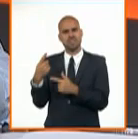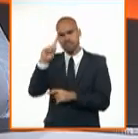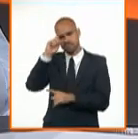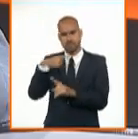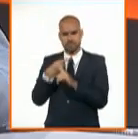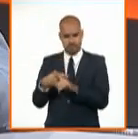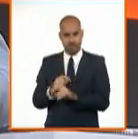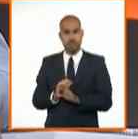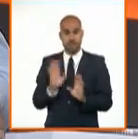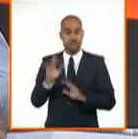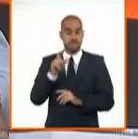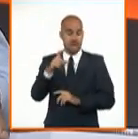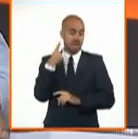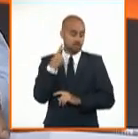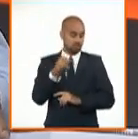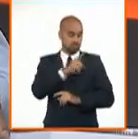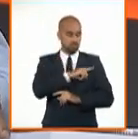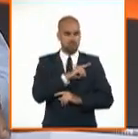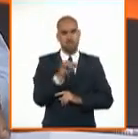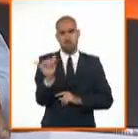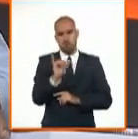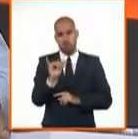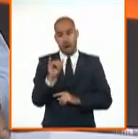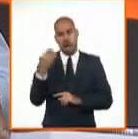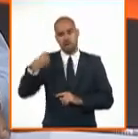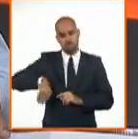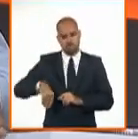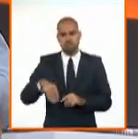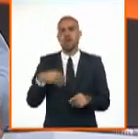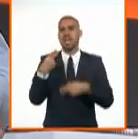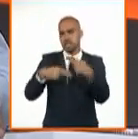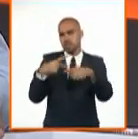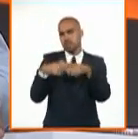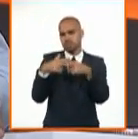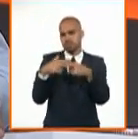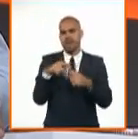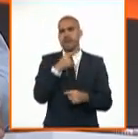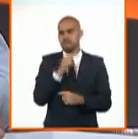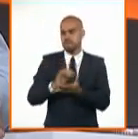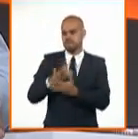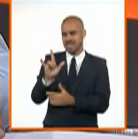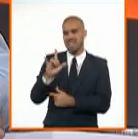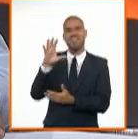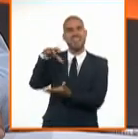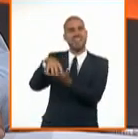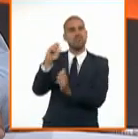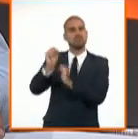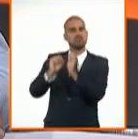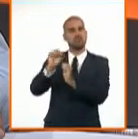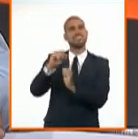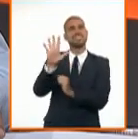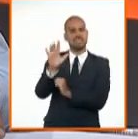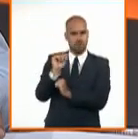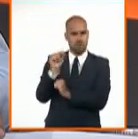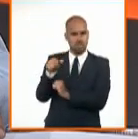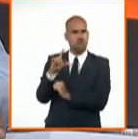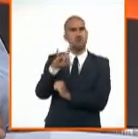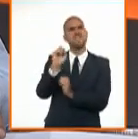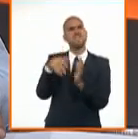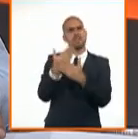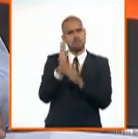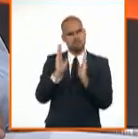realizar algunos mantenimientos de gases bloques 5 de mariel se les realizó un mantenimiento de 90 días el bloque